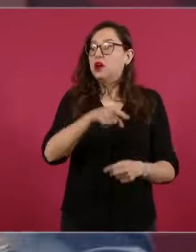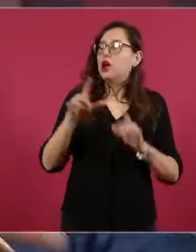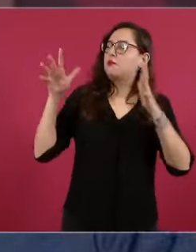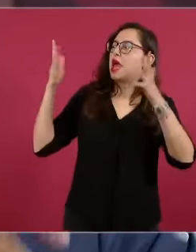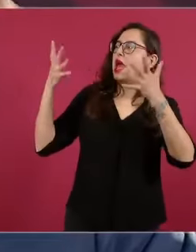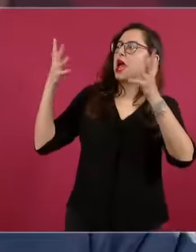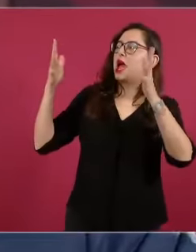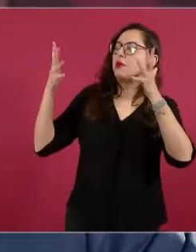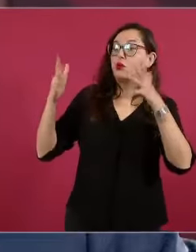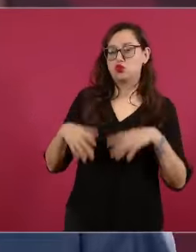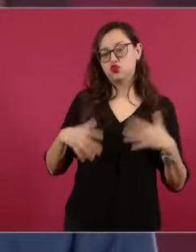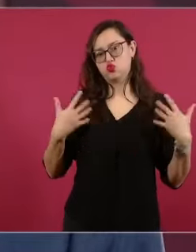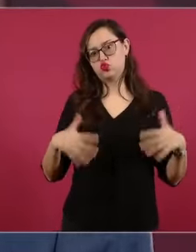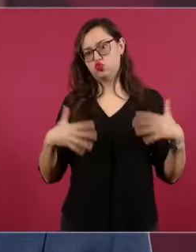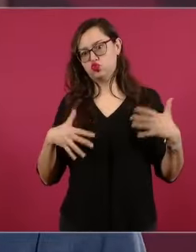iban al búnker